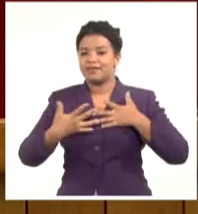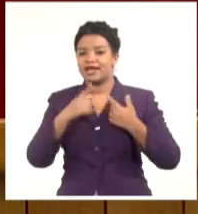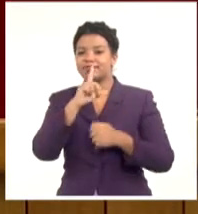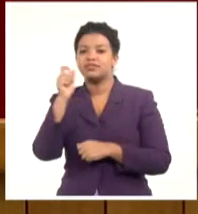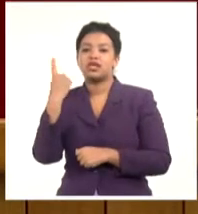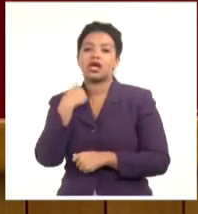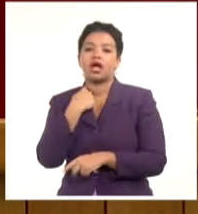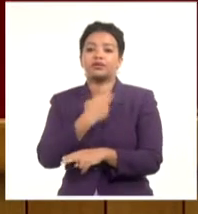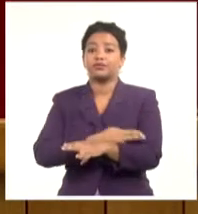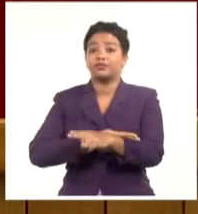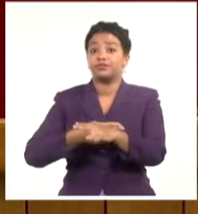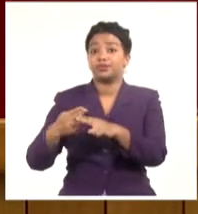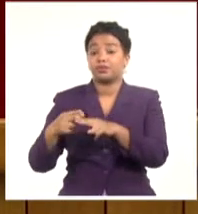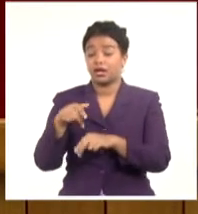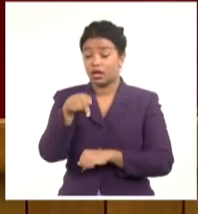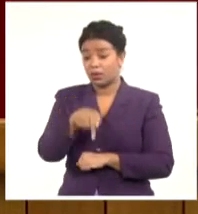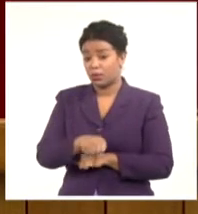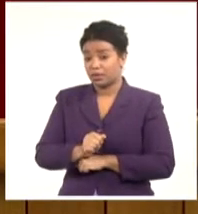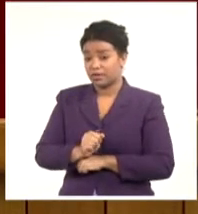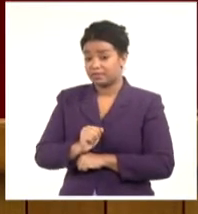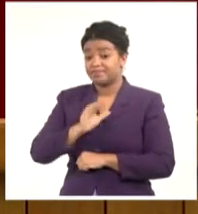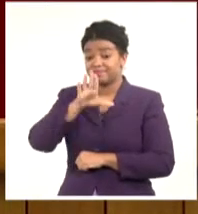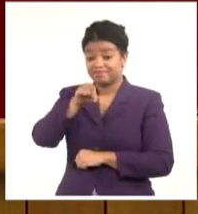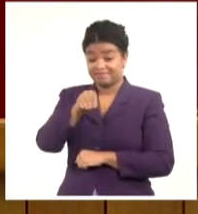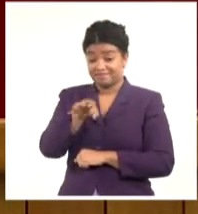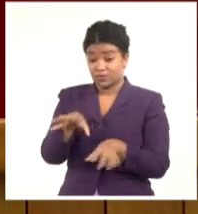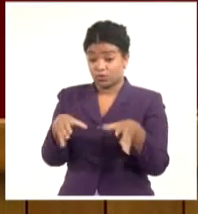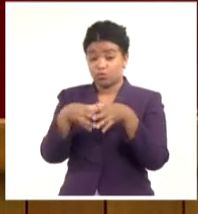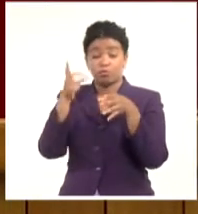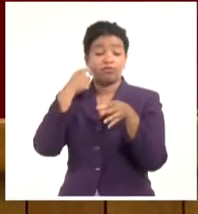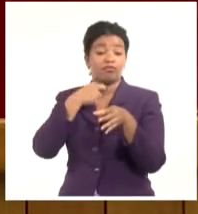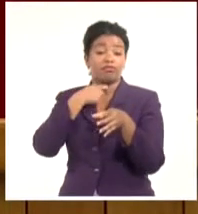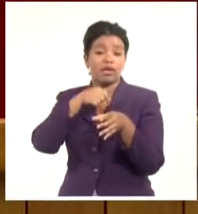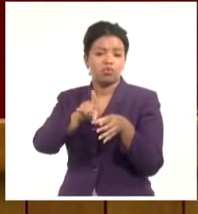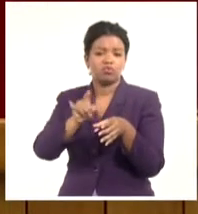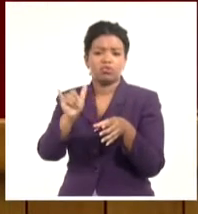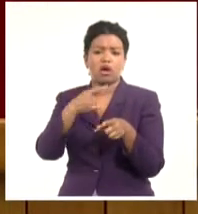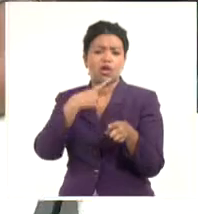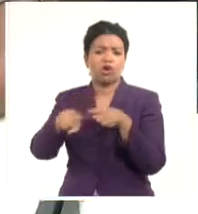de historia. Cuando decimos que la FEU y otras